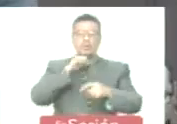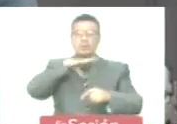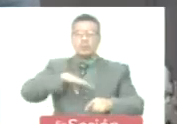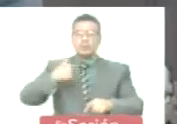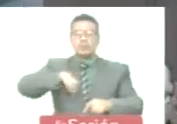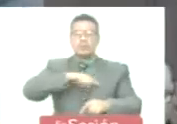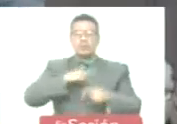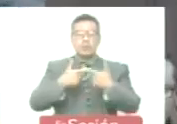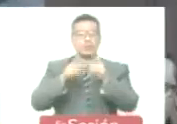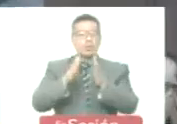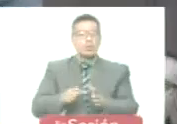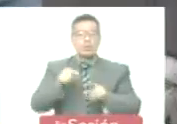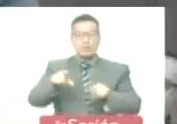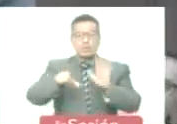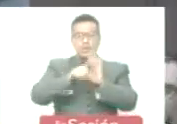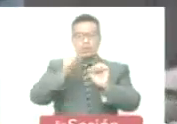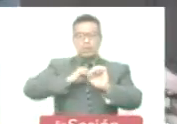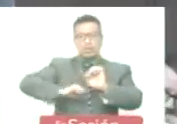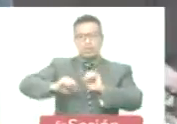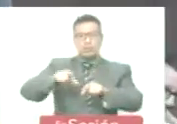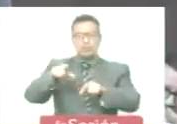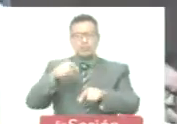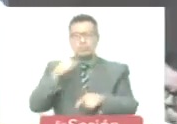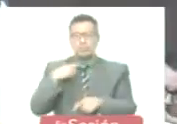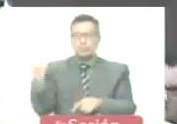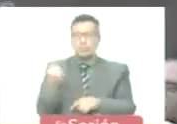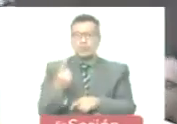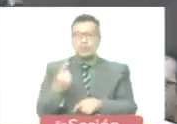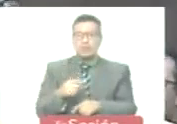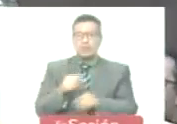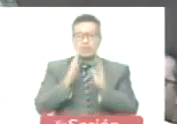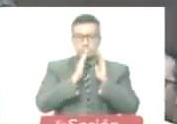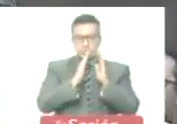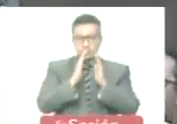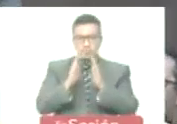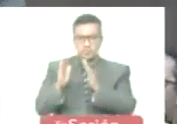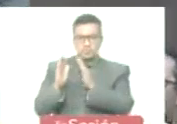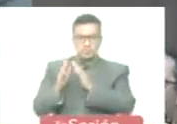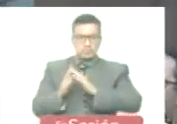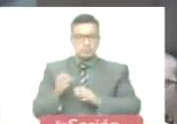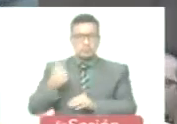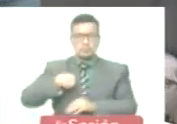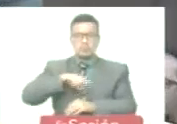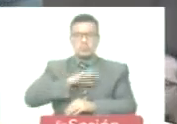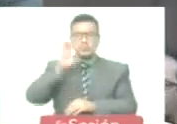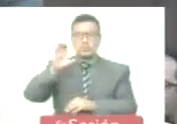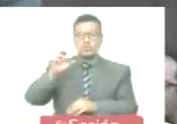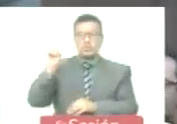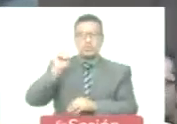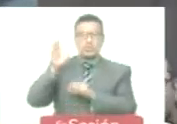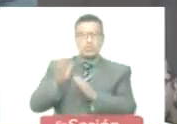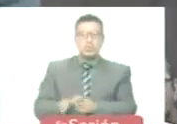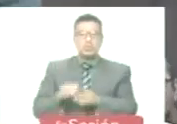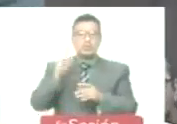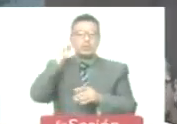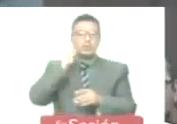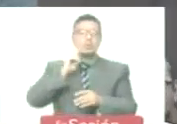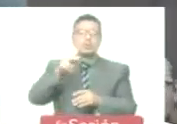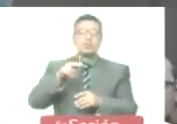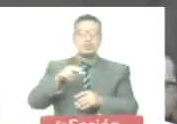Y esta ley que hoy defendemos, que viene para poner orden a nuestra patria venezolana en el bolivarianismo